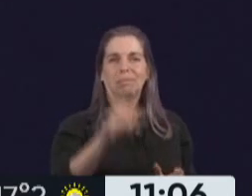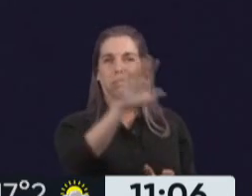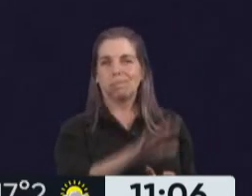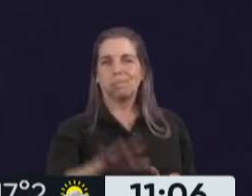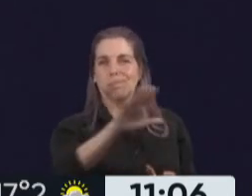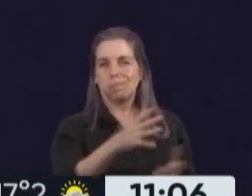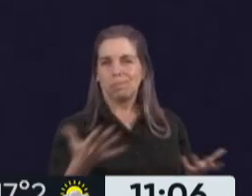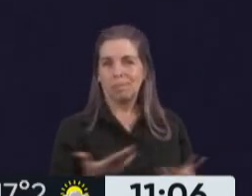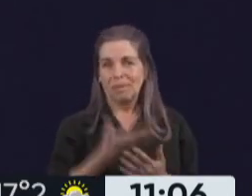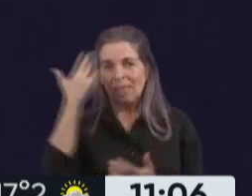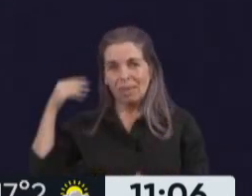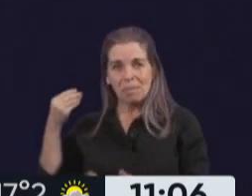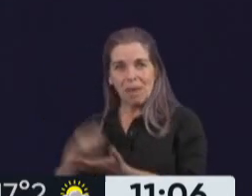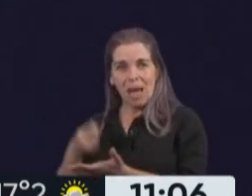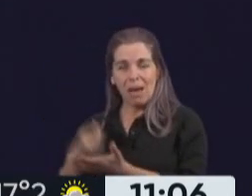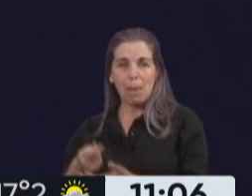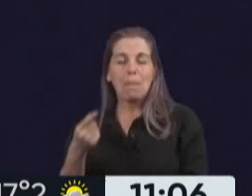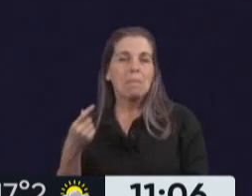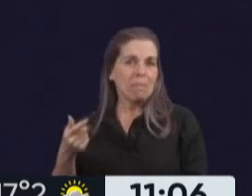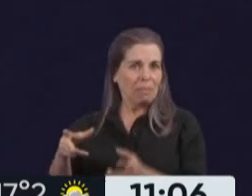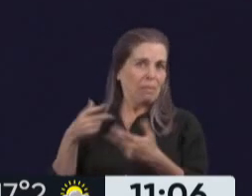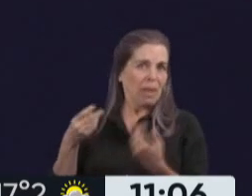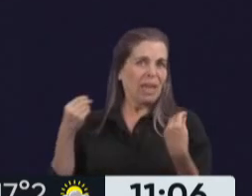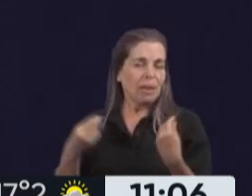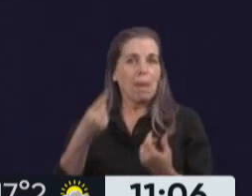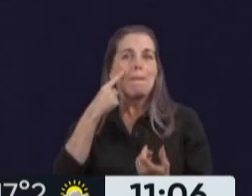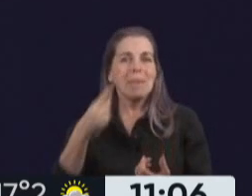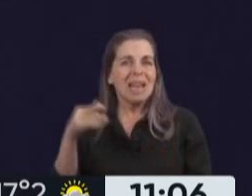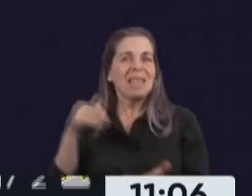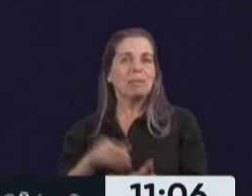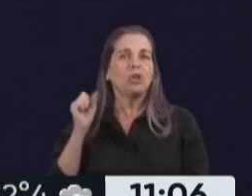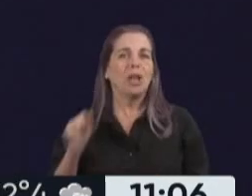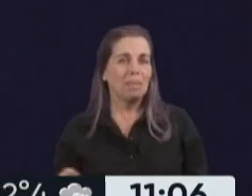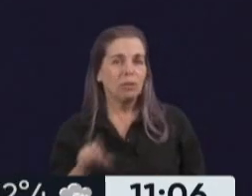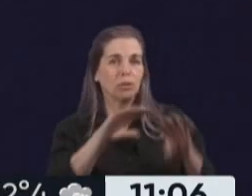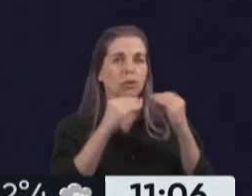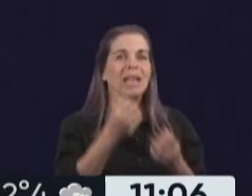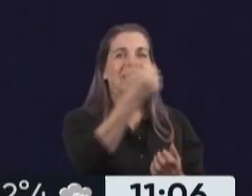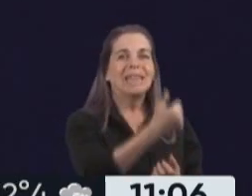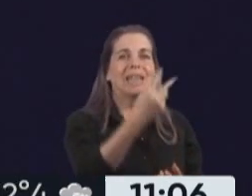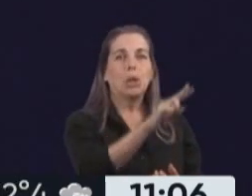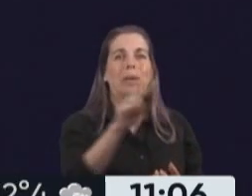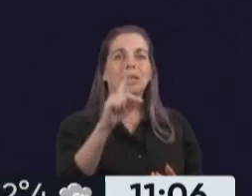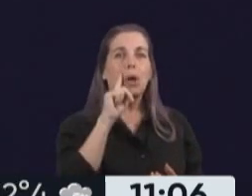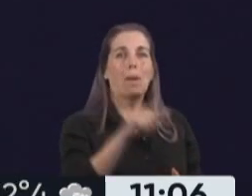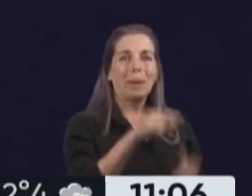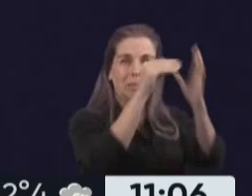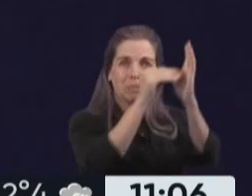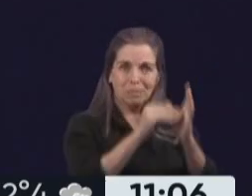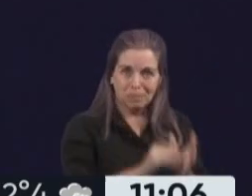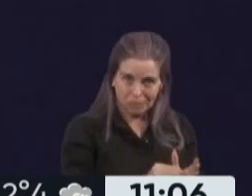costaban miles de millones de pesos a todos los argentinos. De los 622.000 registrados, sin